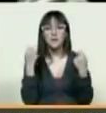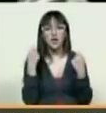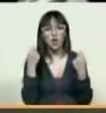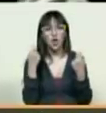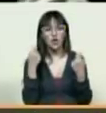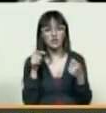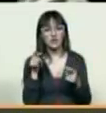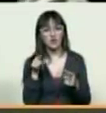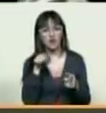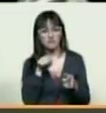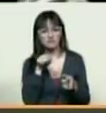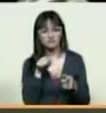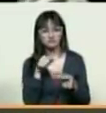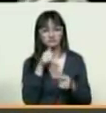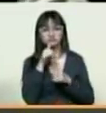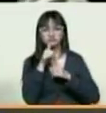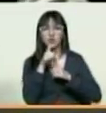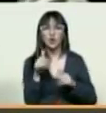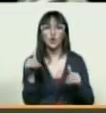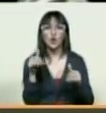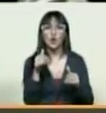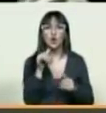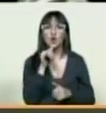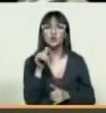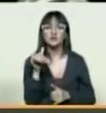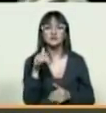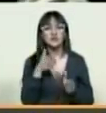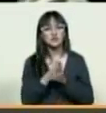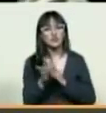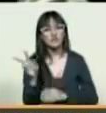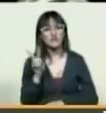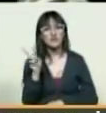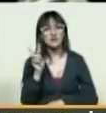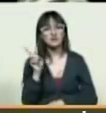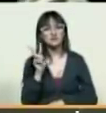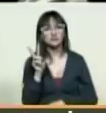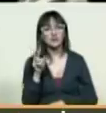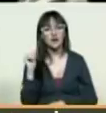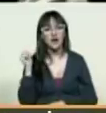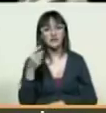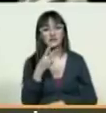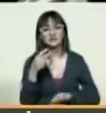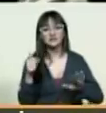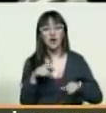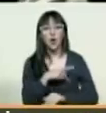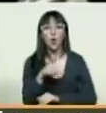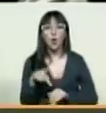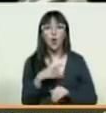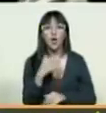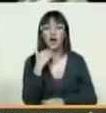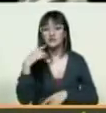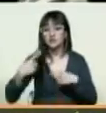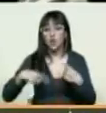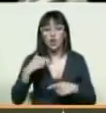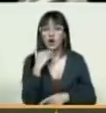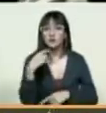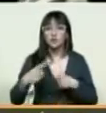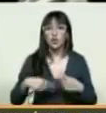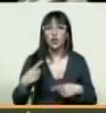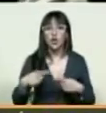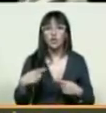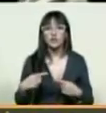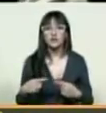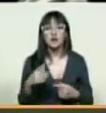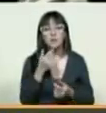el tupé, de publicar una noticia sobre Venezuela cada 36 horas, es decir, casi todos los días